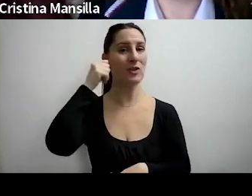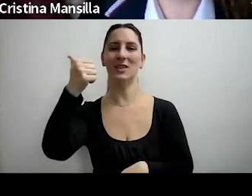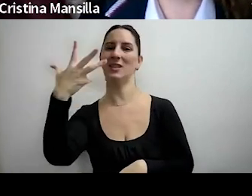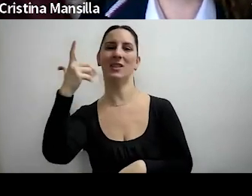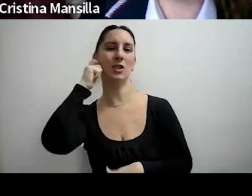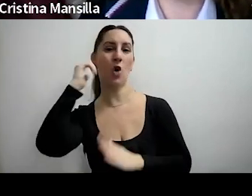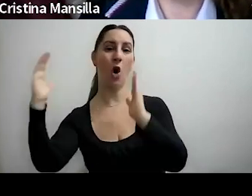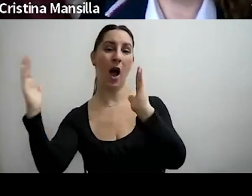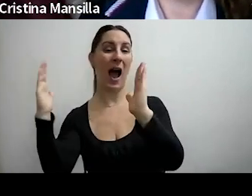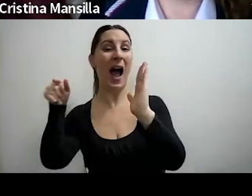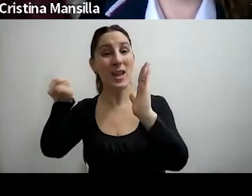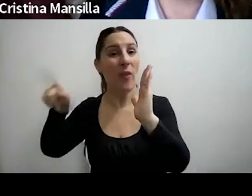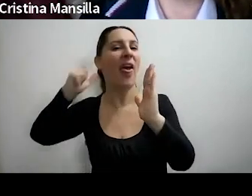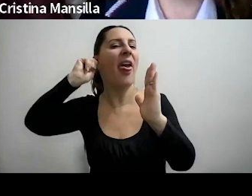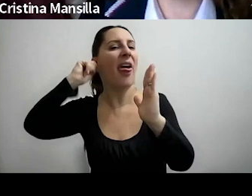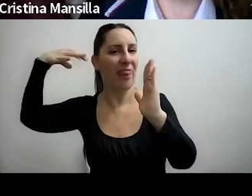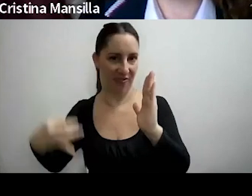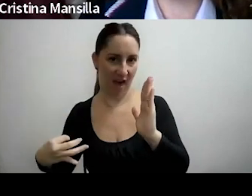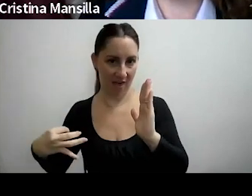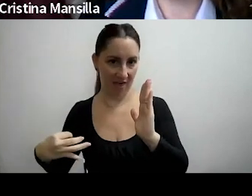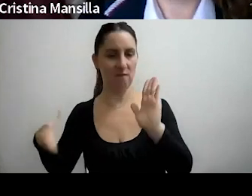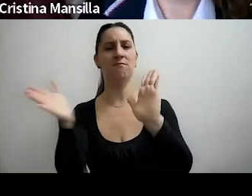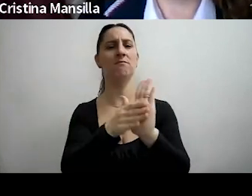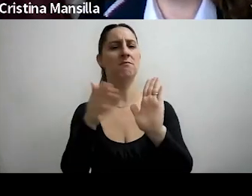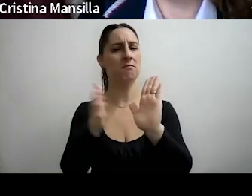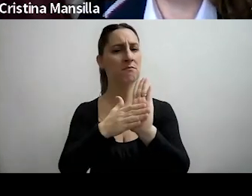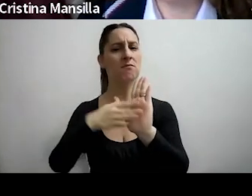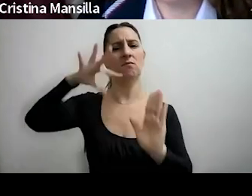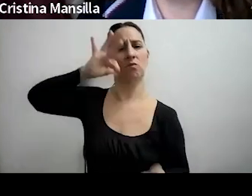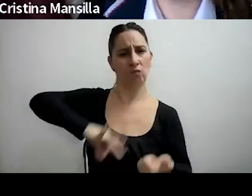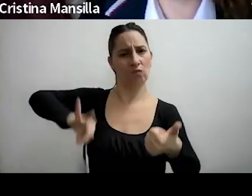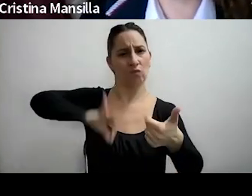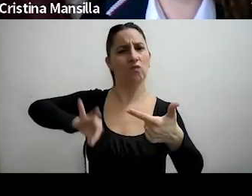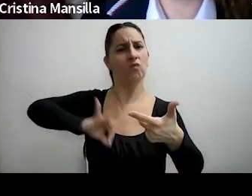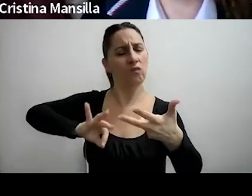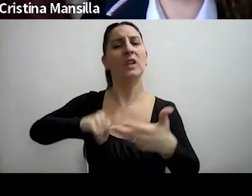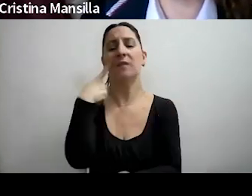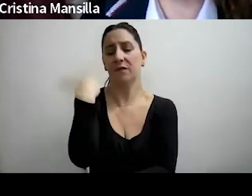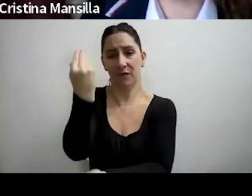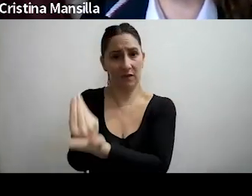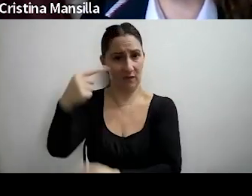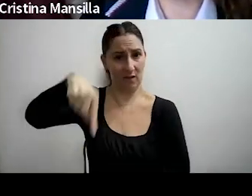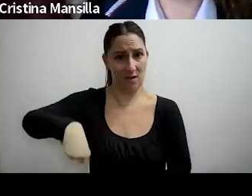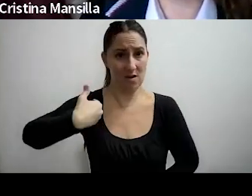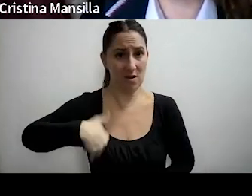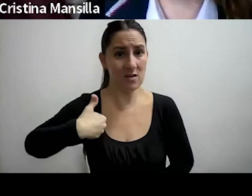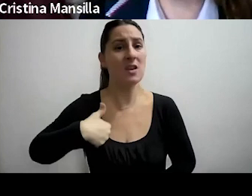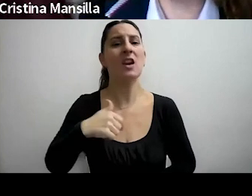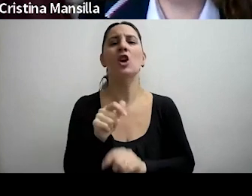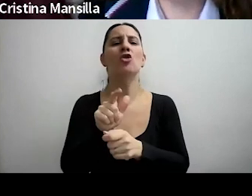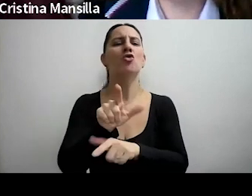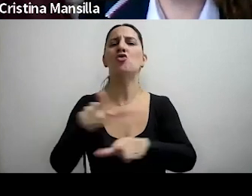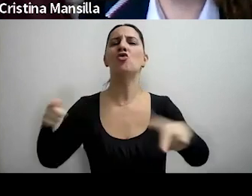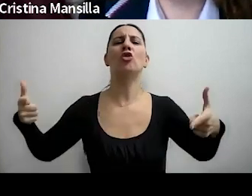años de edad, acreditando ingresos que la residencia argentina y que no posean fuente